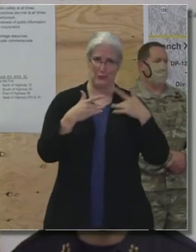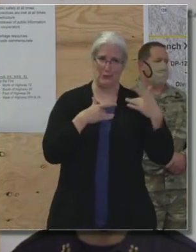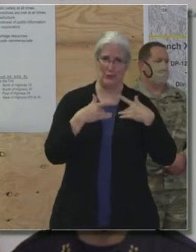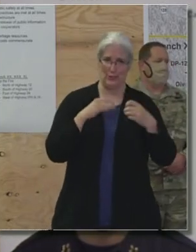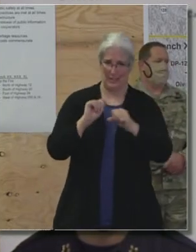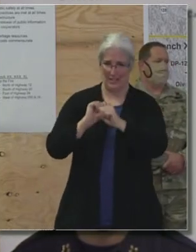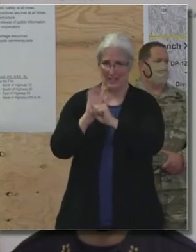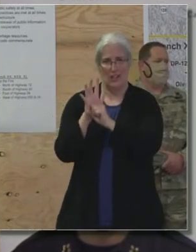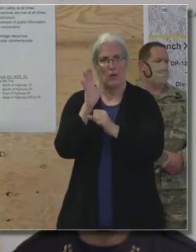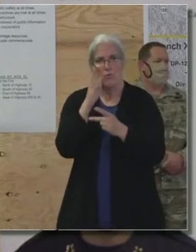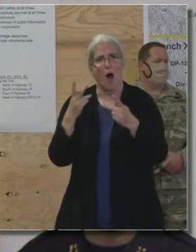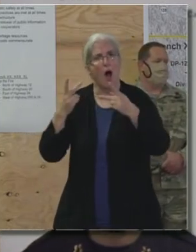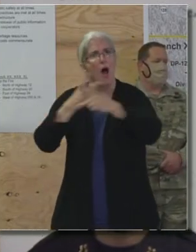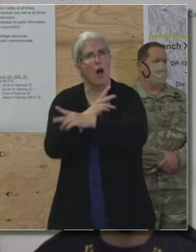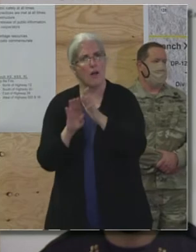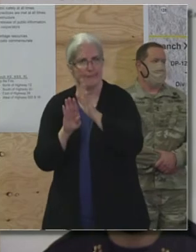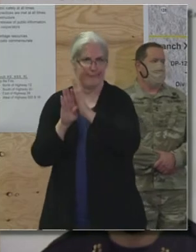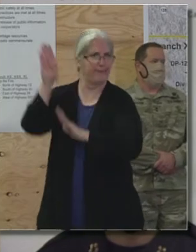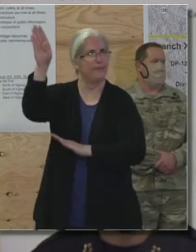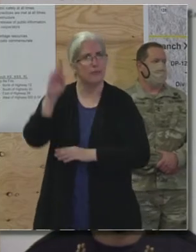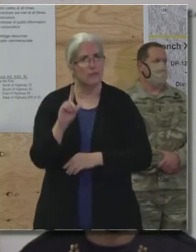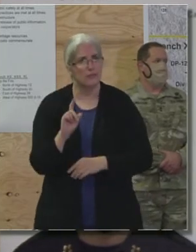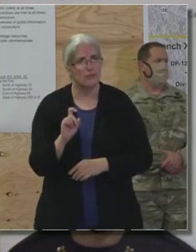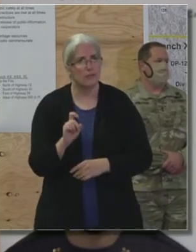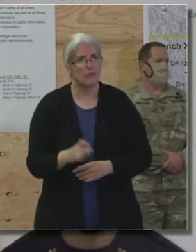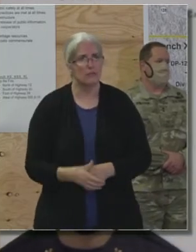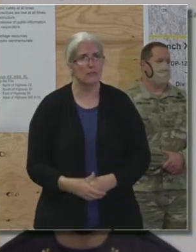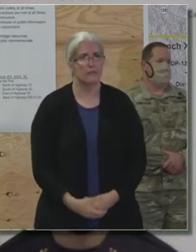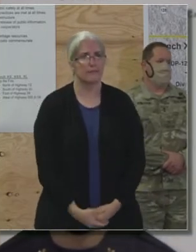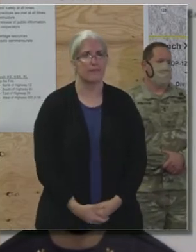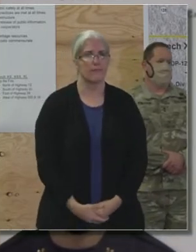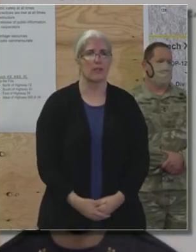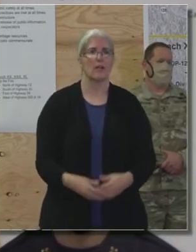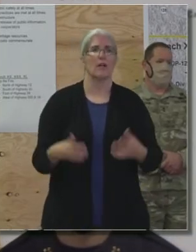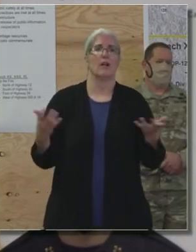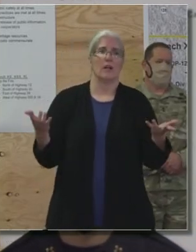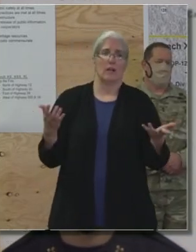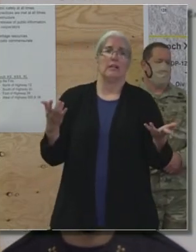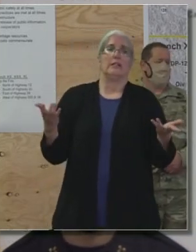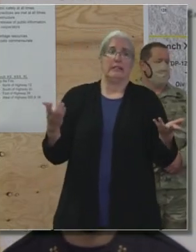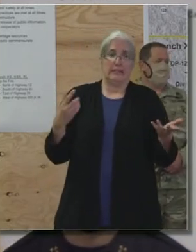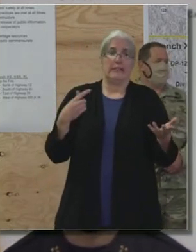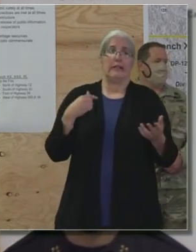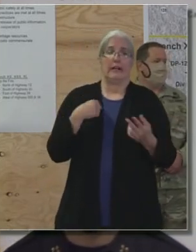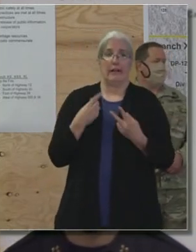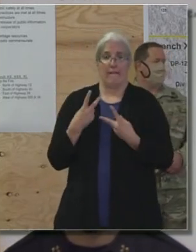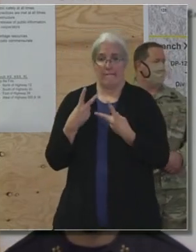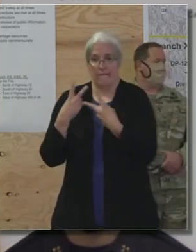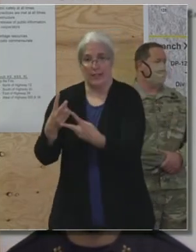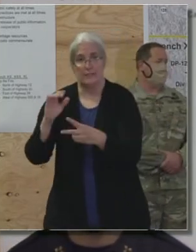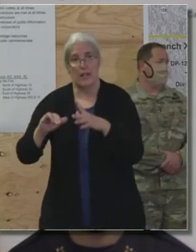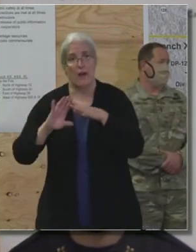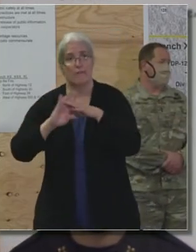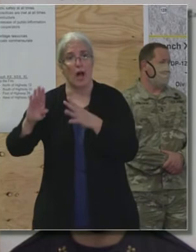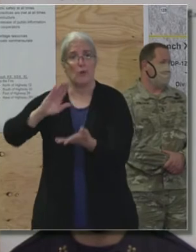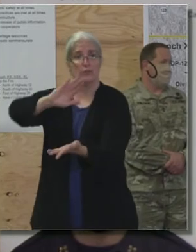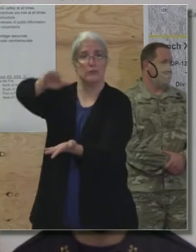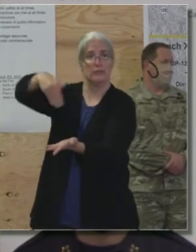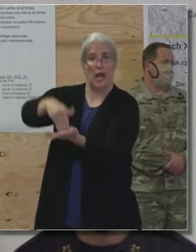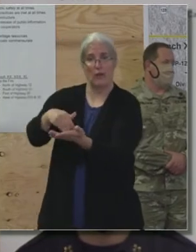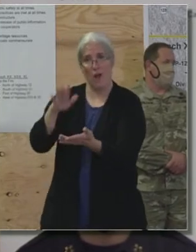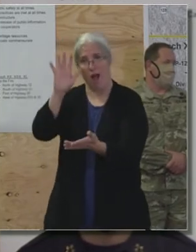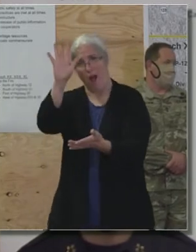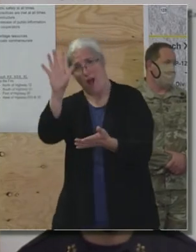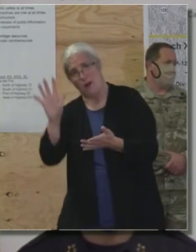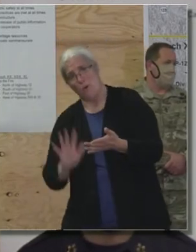de kober y que se está haciendo para evitarlo en base a mi experiencia personal habiendo visitado de evacuación a lo ancho del estado